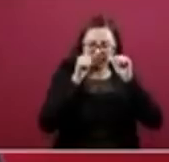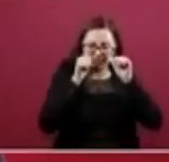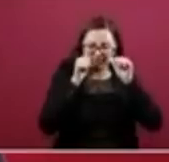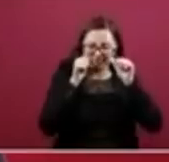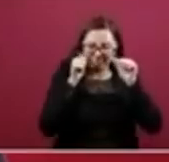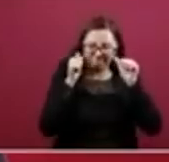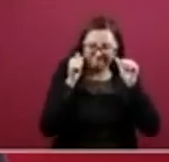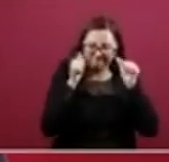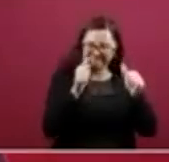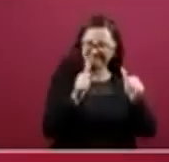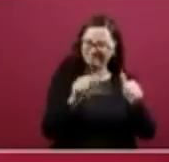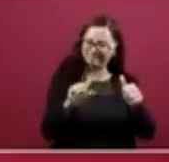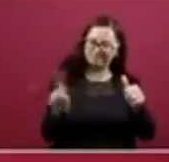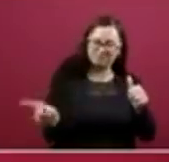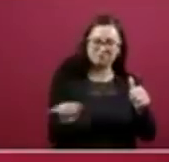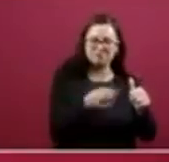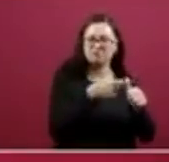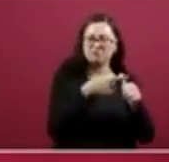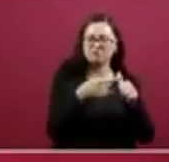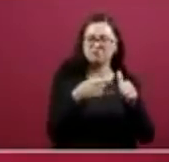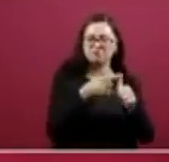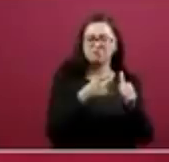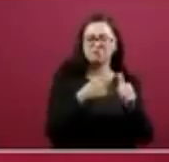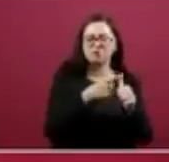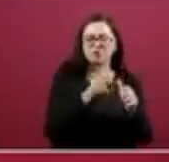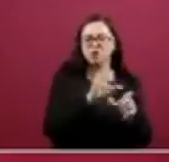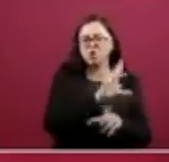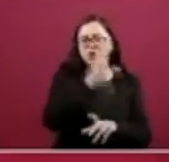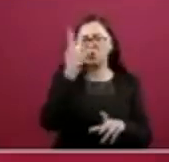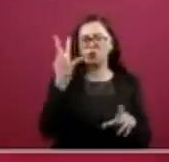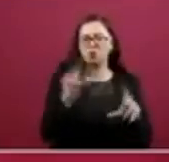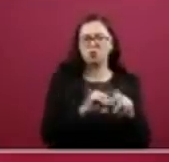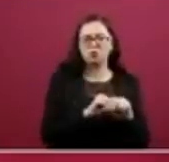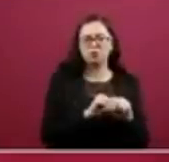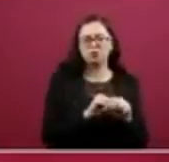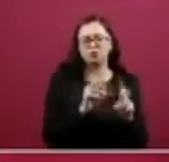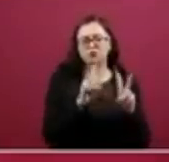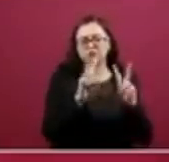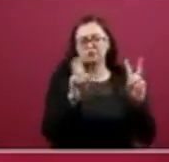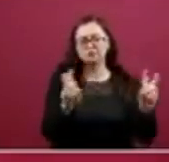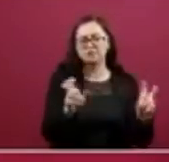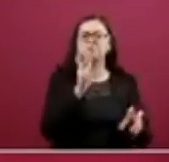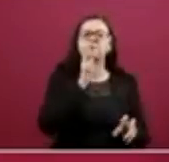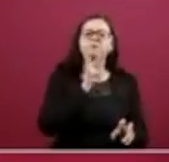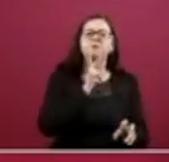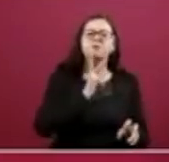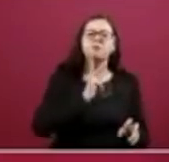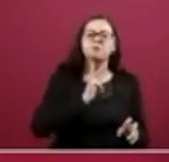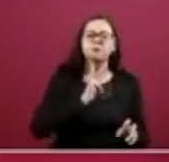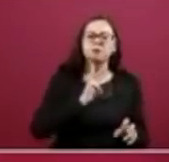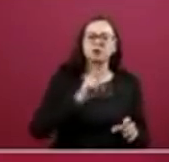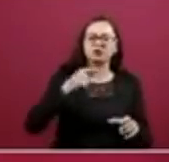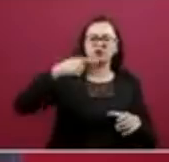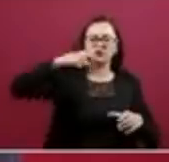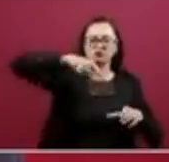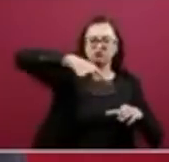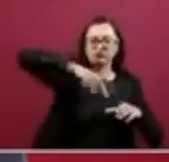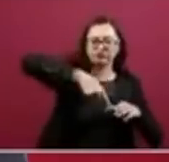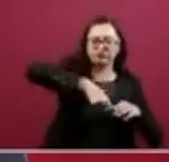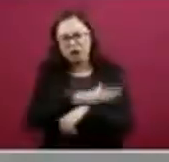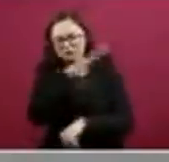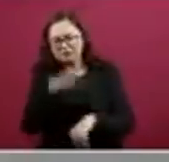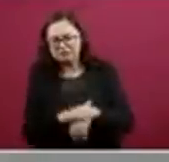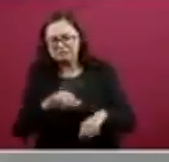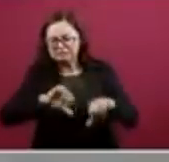el presidente andrés manuel lópez obrador afirmó que las calificadoras están castigando al país ya su administración le toca